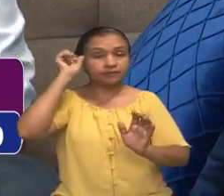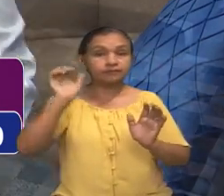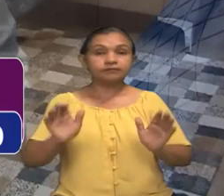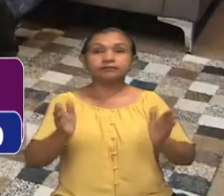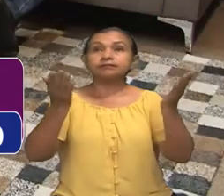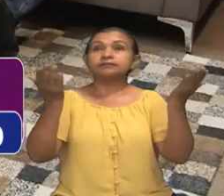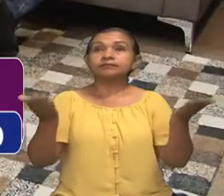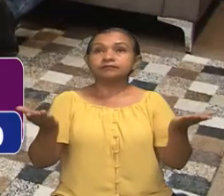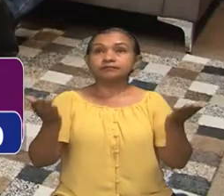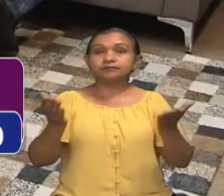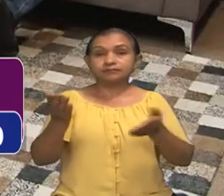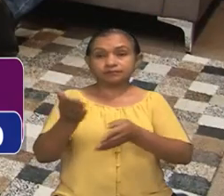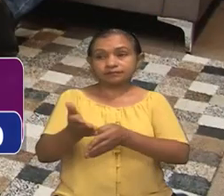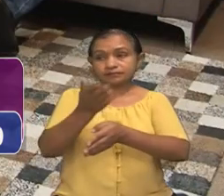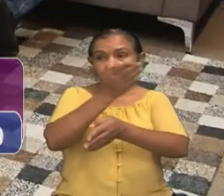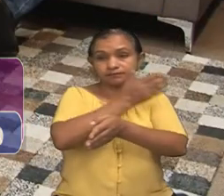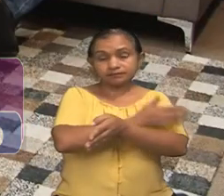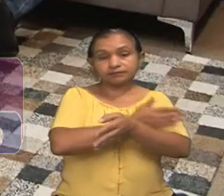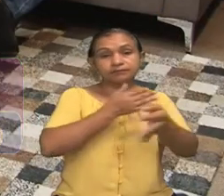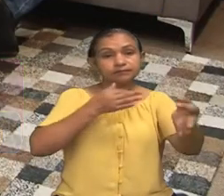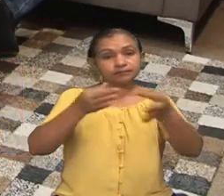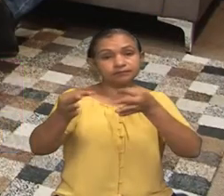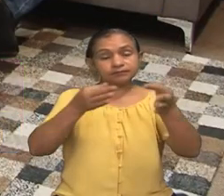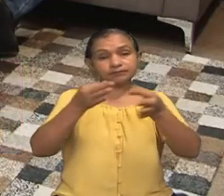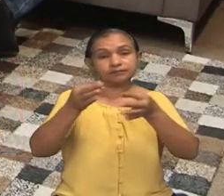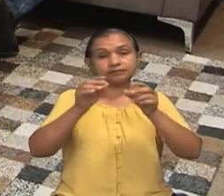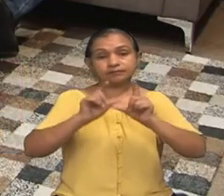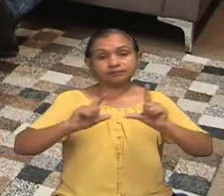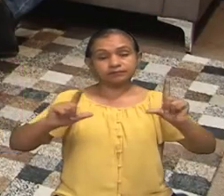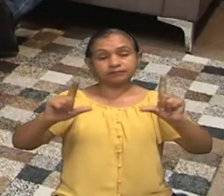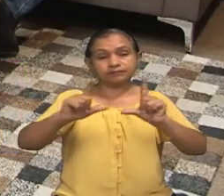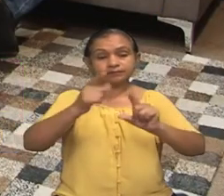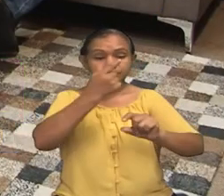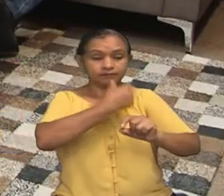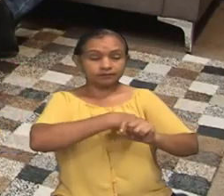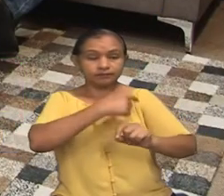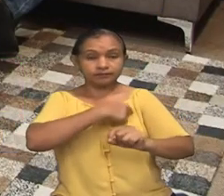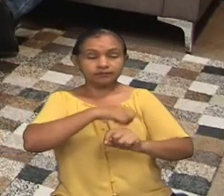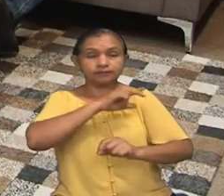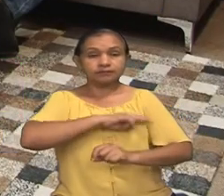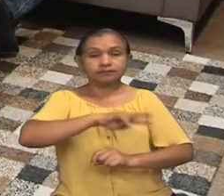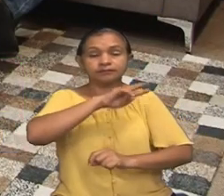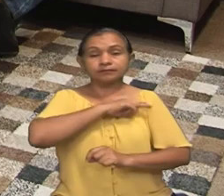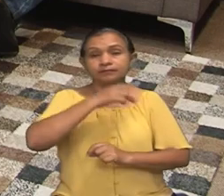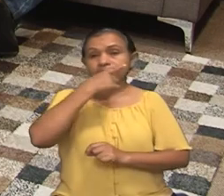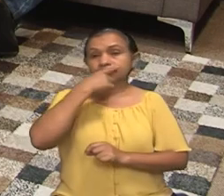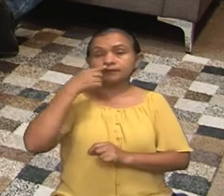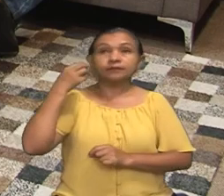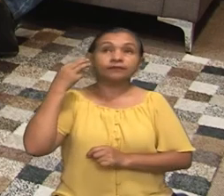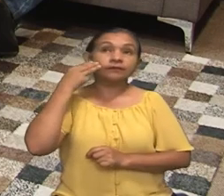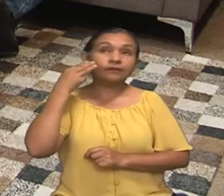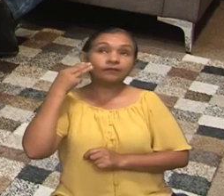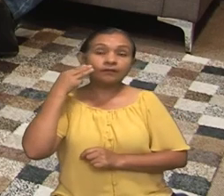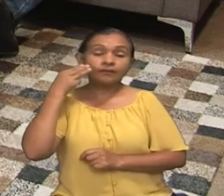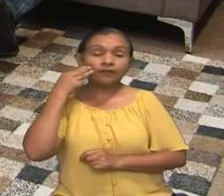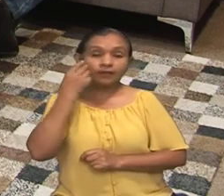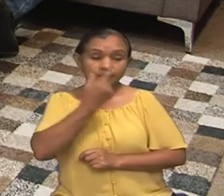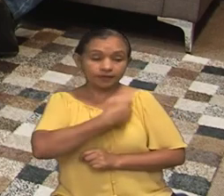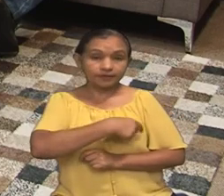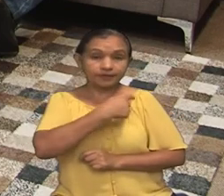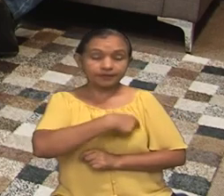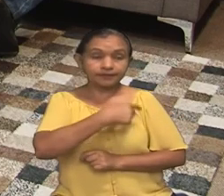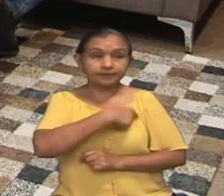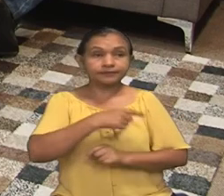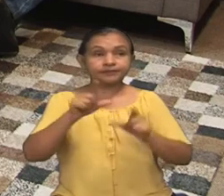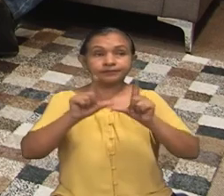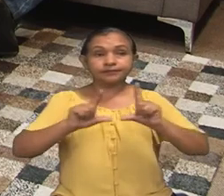Sí, como te explicaba, nosotros tenemos un espacio que se llama Escuela de Valores para Padres y Madres. Por favor, cuéntanos. Esa Escuela de Valores es un